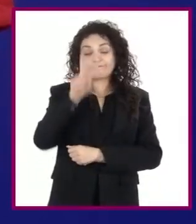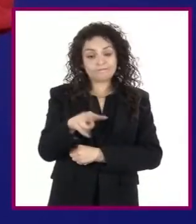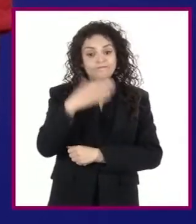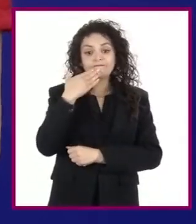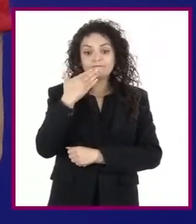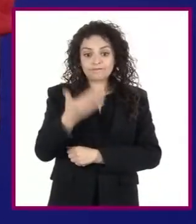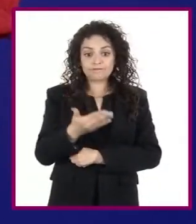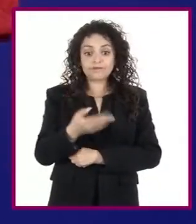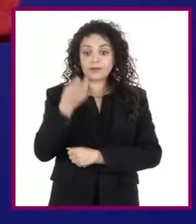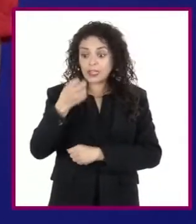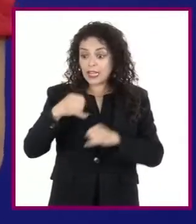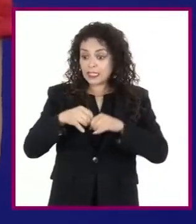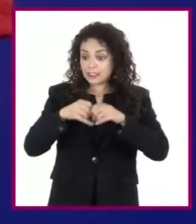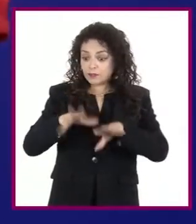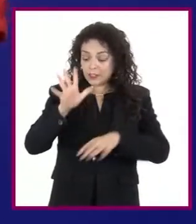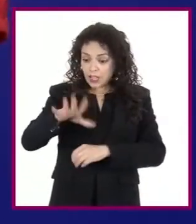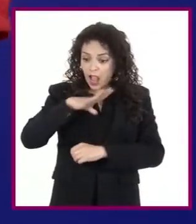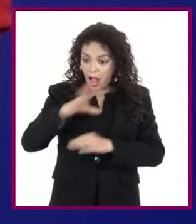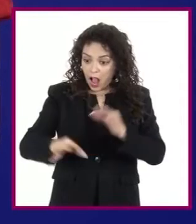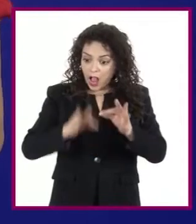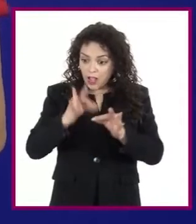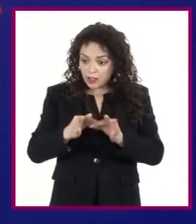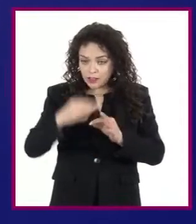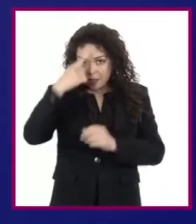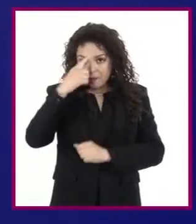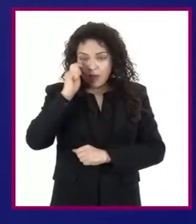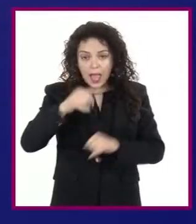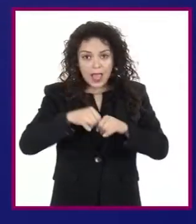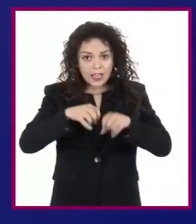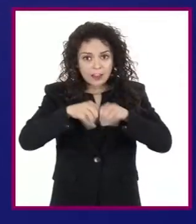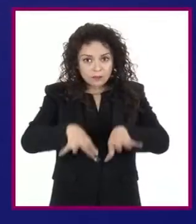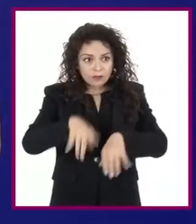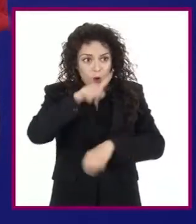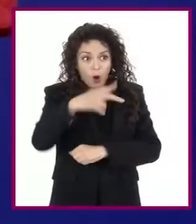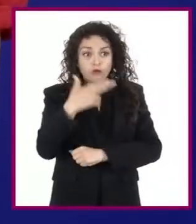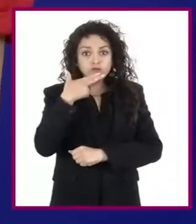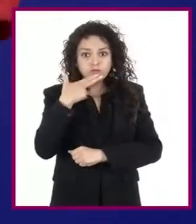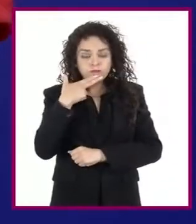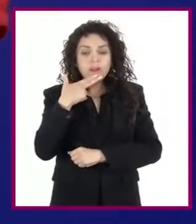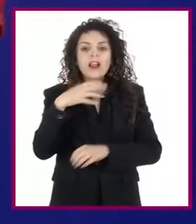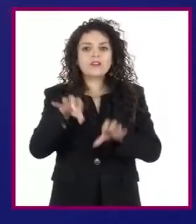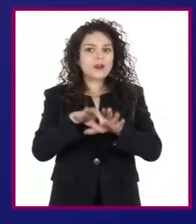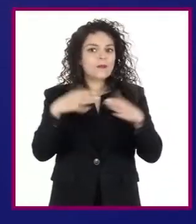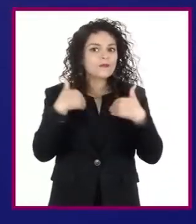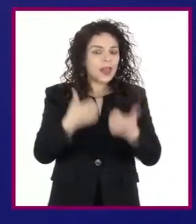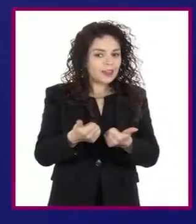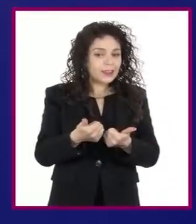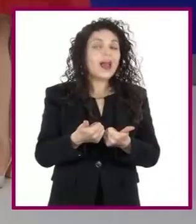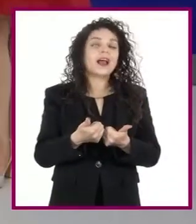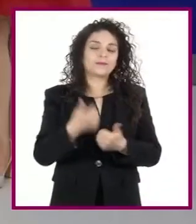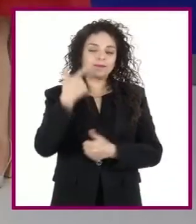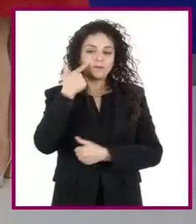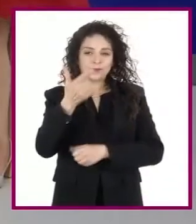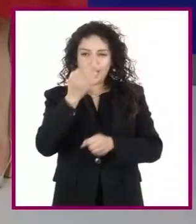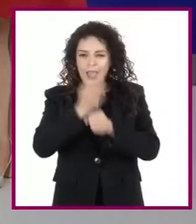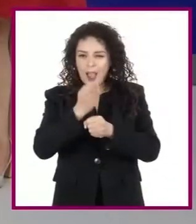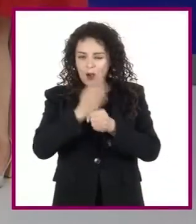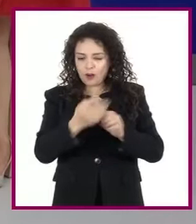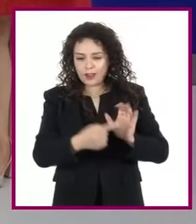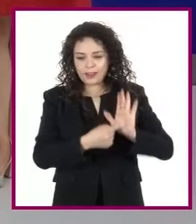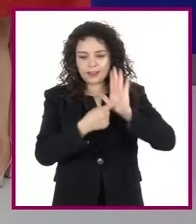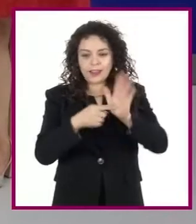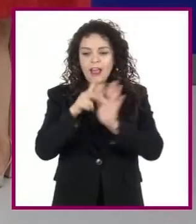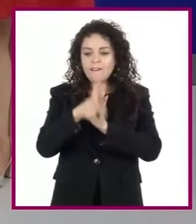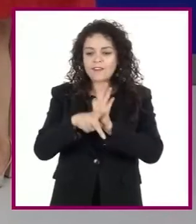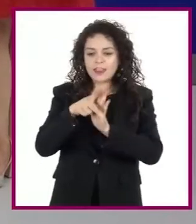tienes información para extraer e interpretar la información que te sirva? ¿Qué te parece si observamos el siguiente video